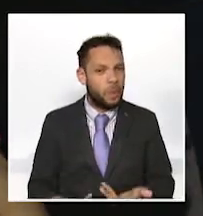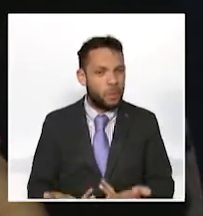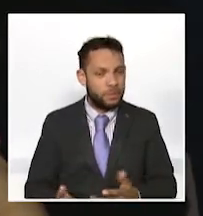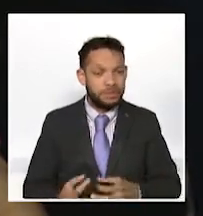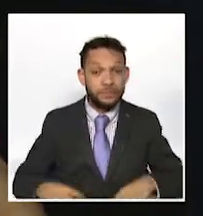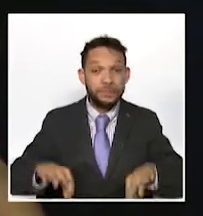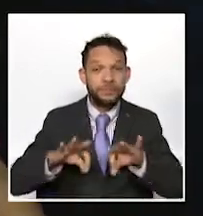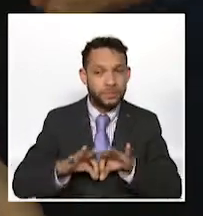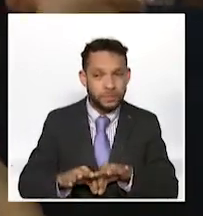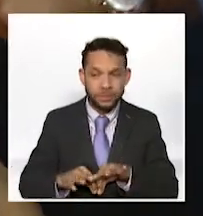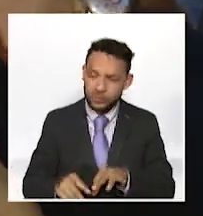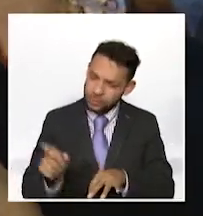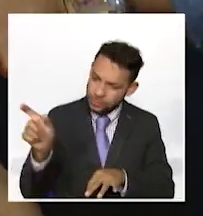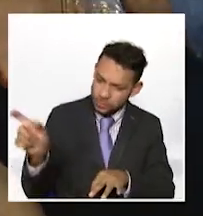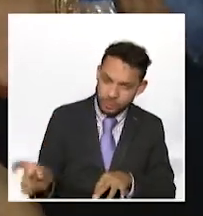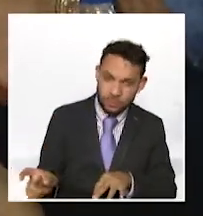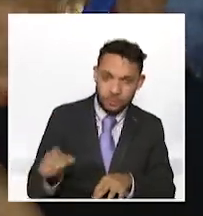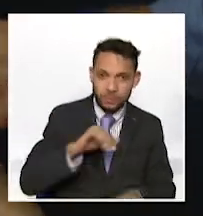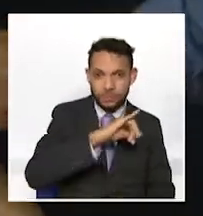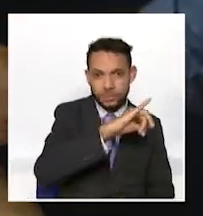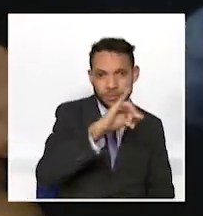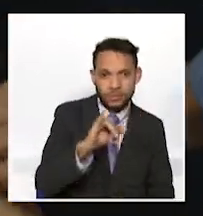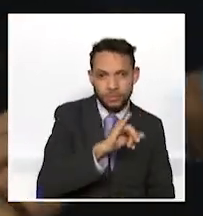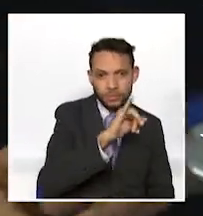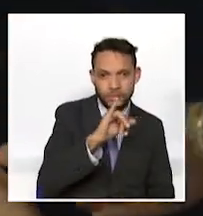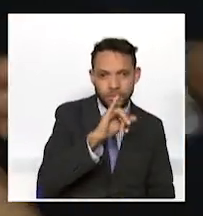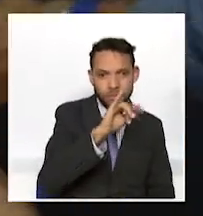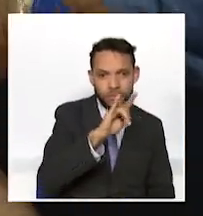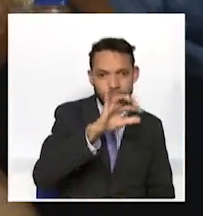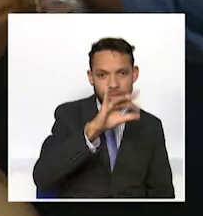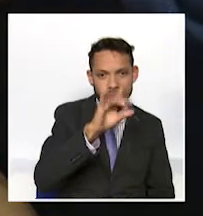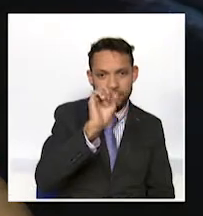que cómo, si Julián me ayuda, cómo empieza